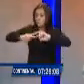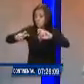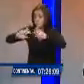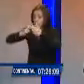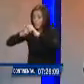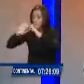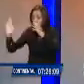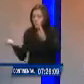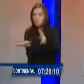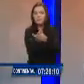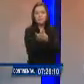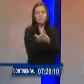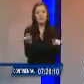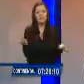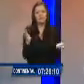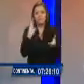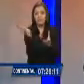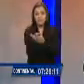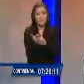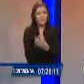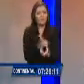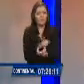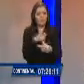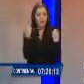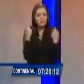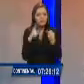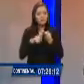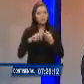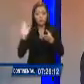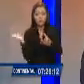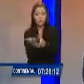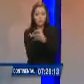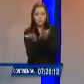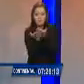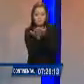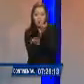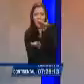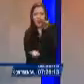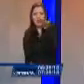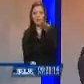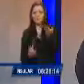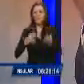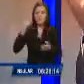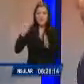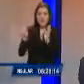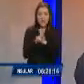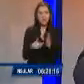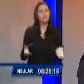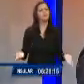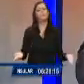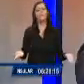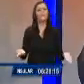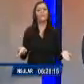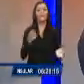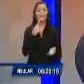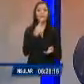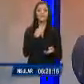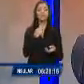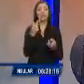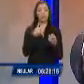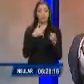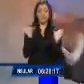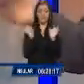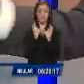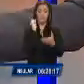los expedientes documentos forjados, documentos falsos, documentos irreales. No es posible que alguien diga, certifico